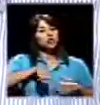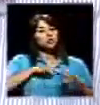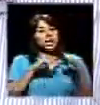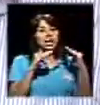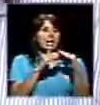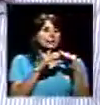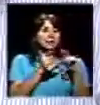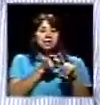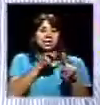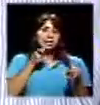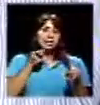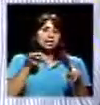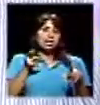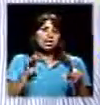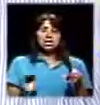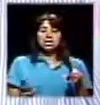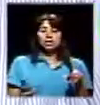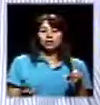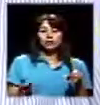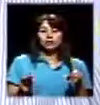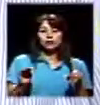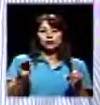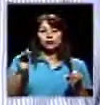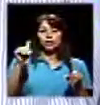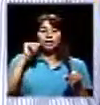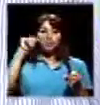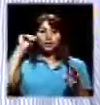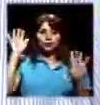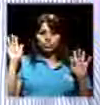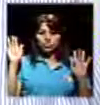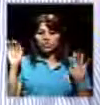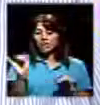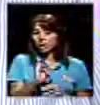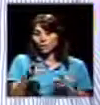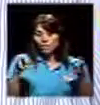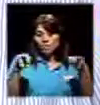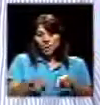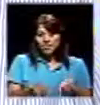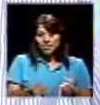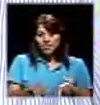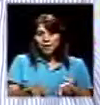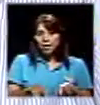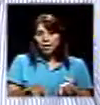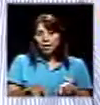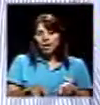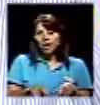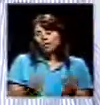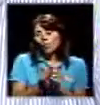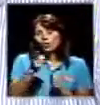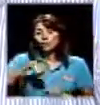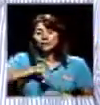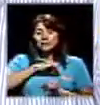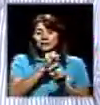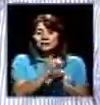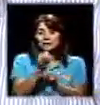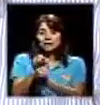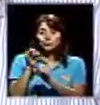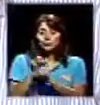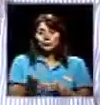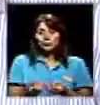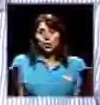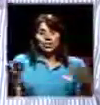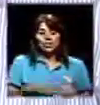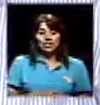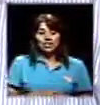chicos hasta muy grandes. Igual le pasa a nuestras instituciones públicas. Tienen